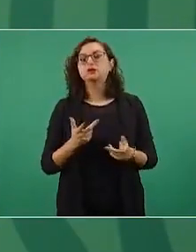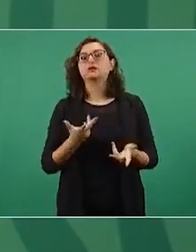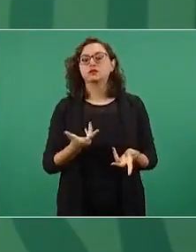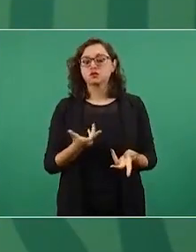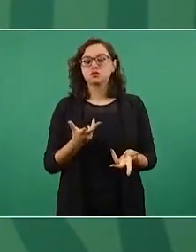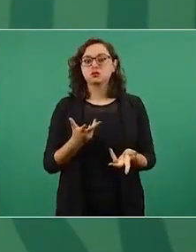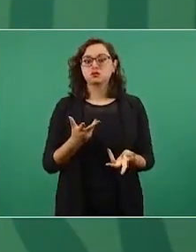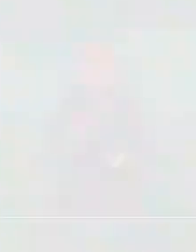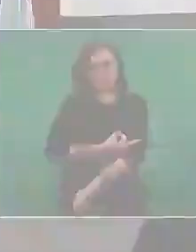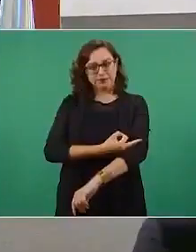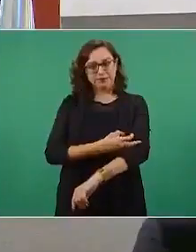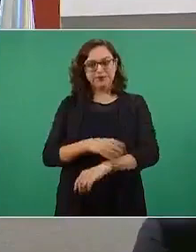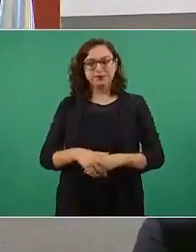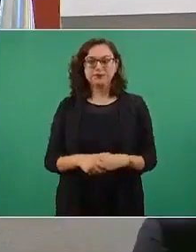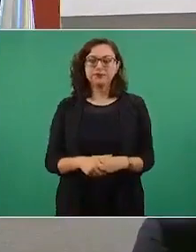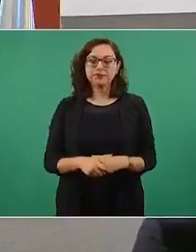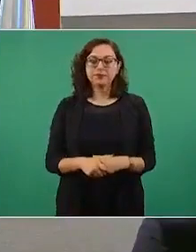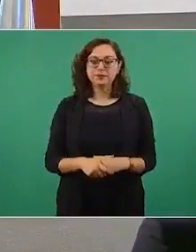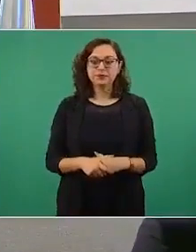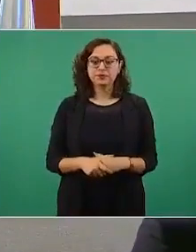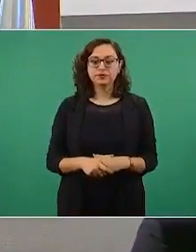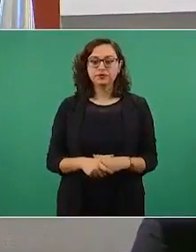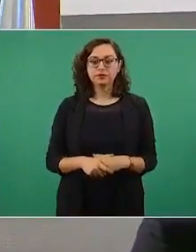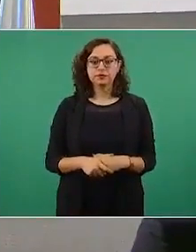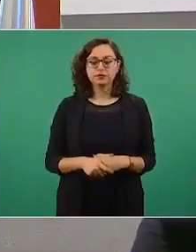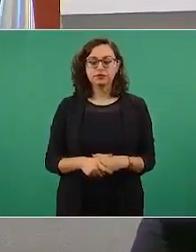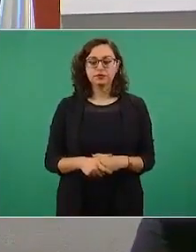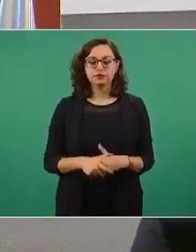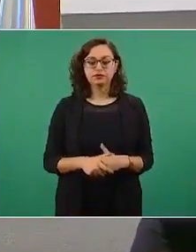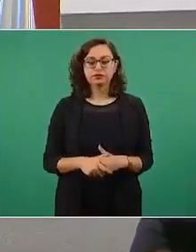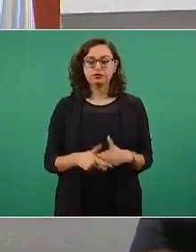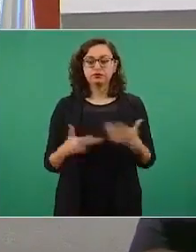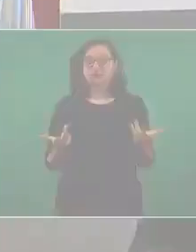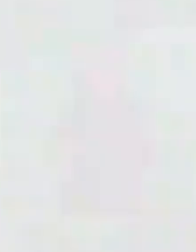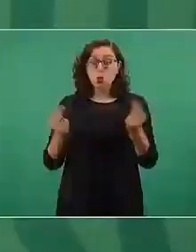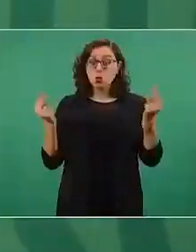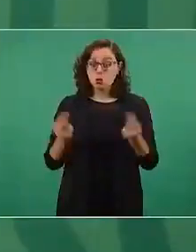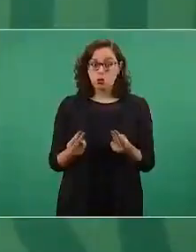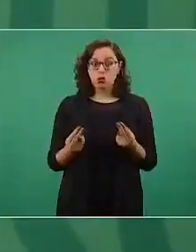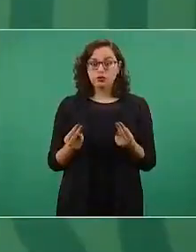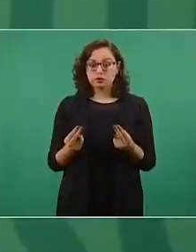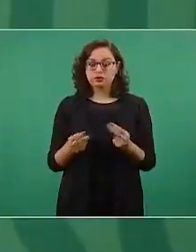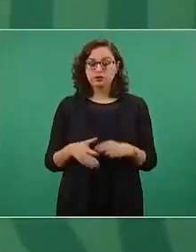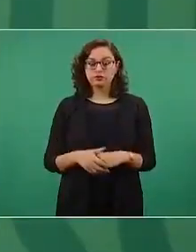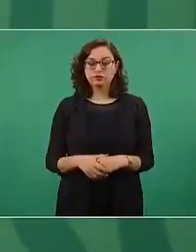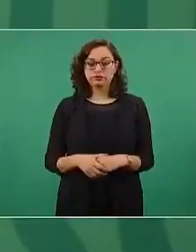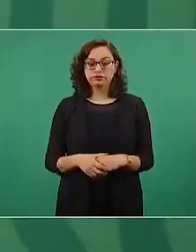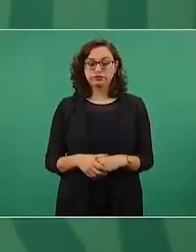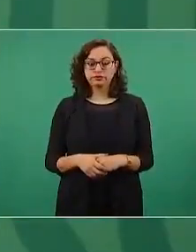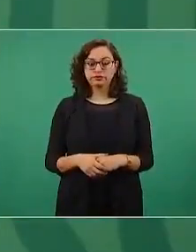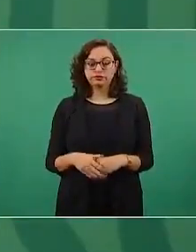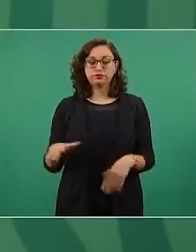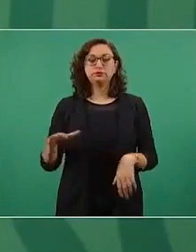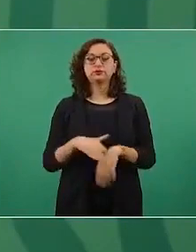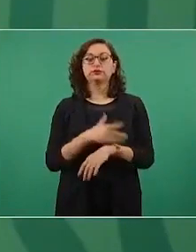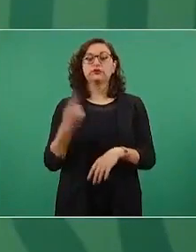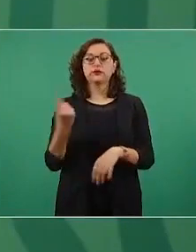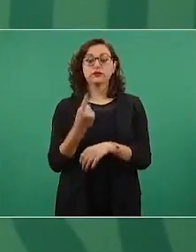Yo creo que se están tardando. Ya no deberían de estar entregando dinero, porque además